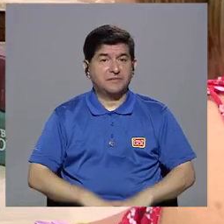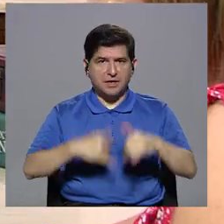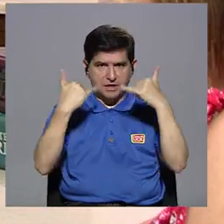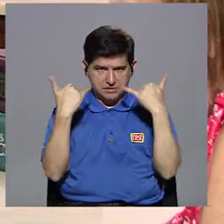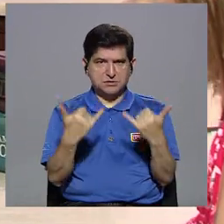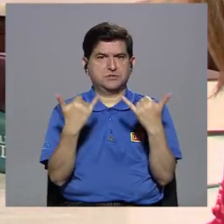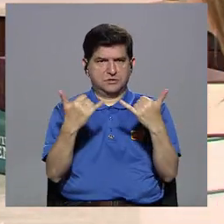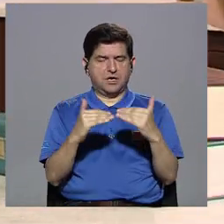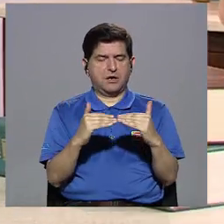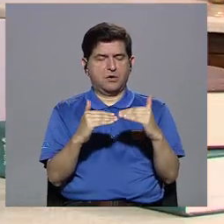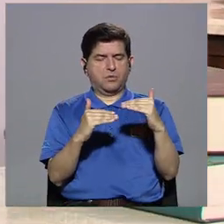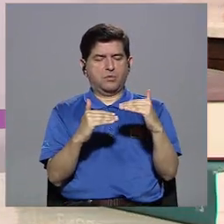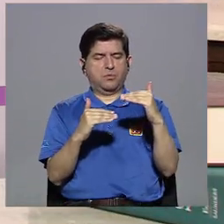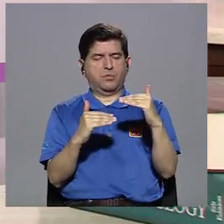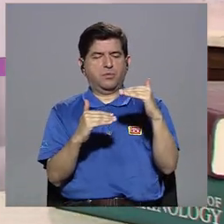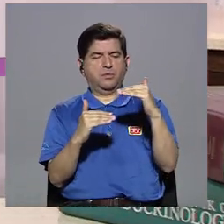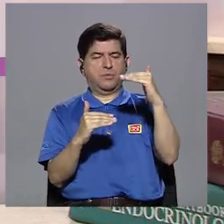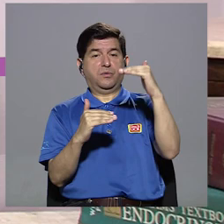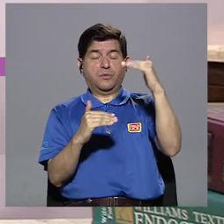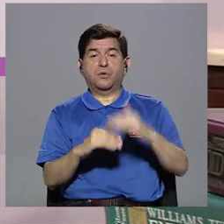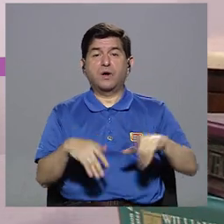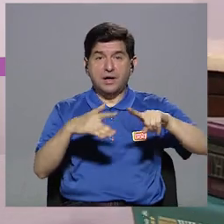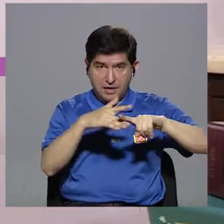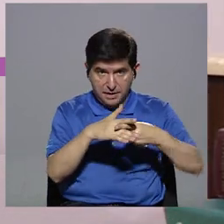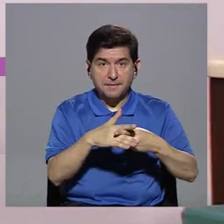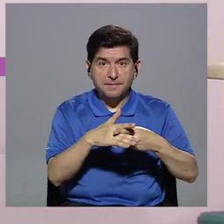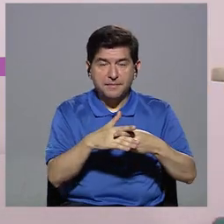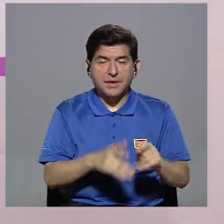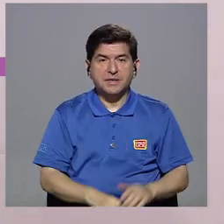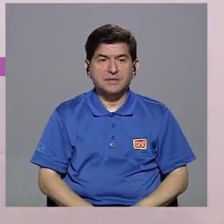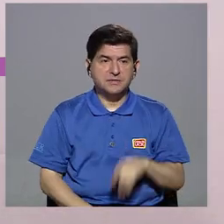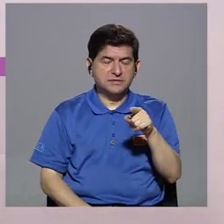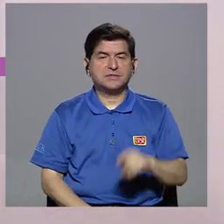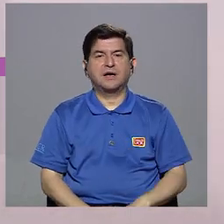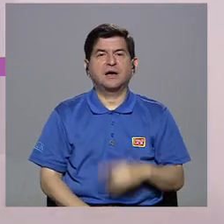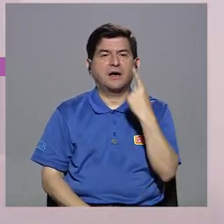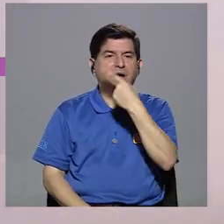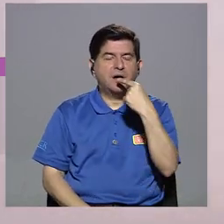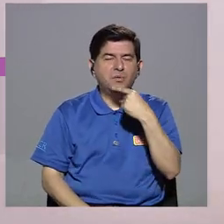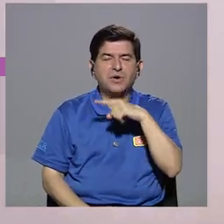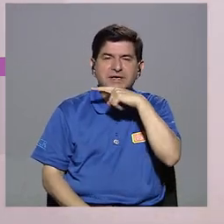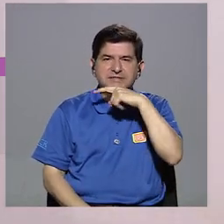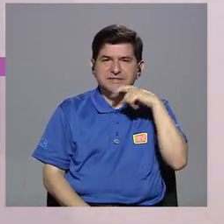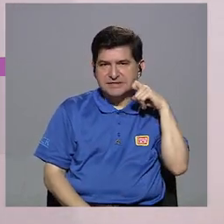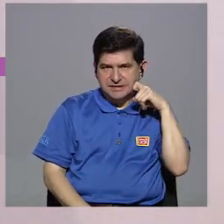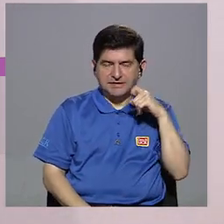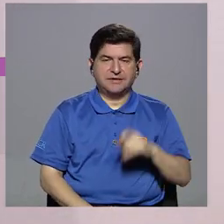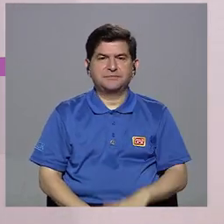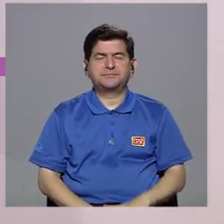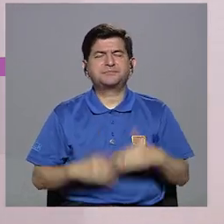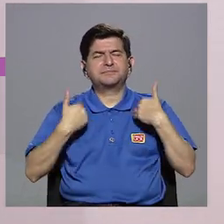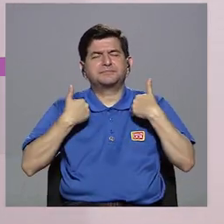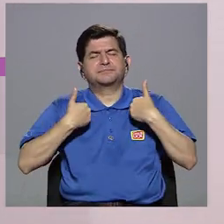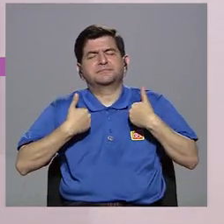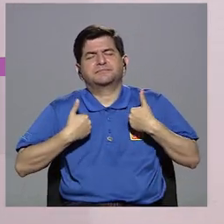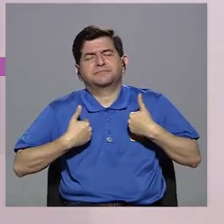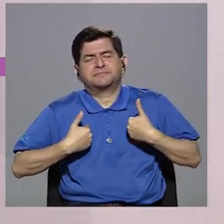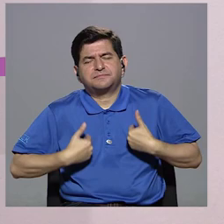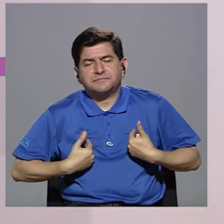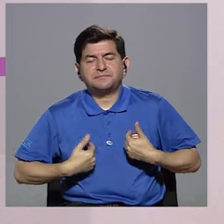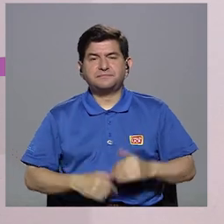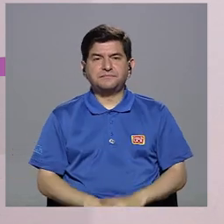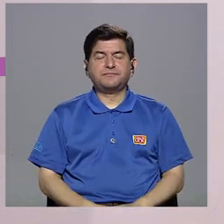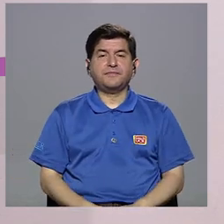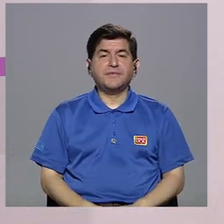y ya conforme se sube más el azúcar comienzan con boca seca el cansancio